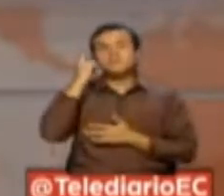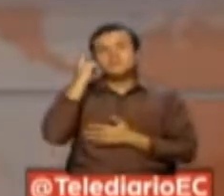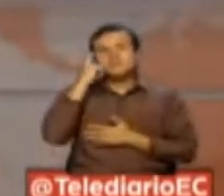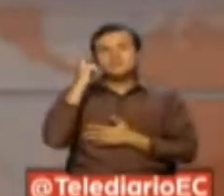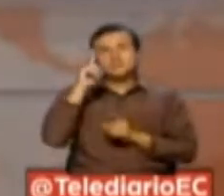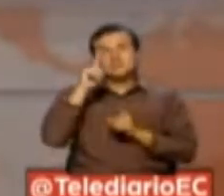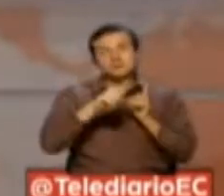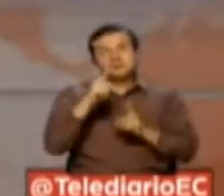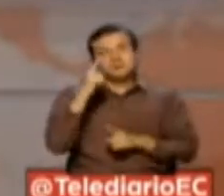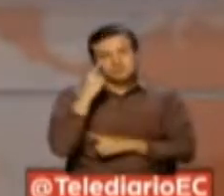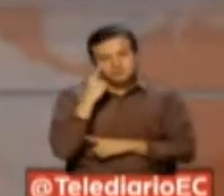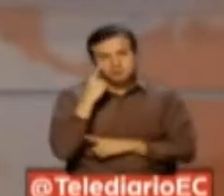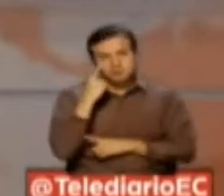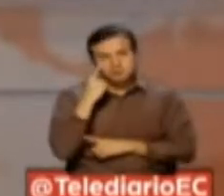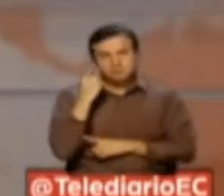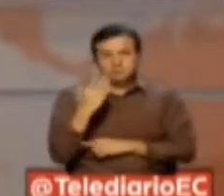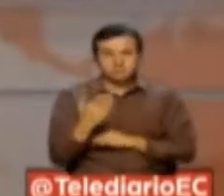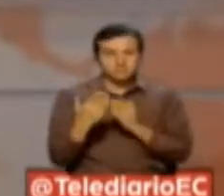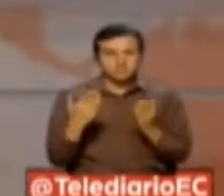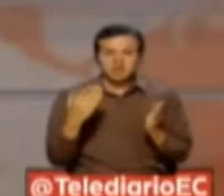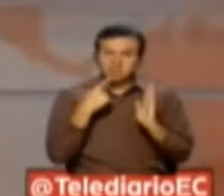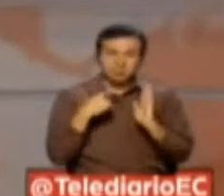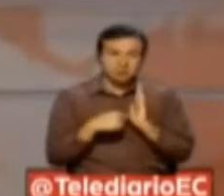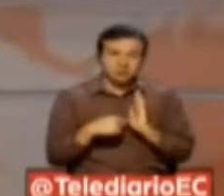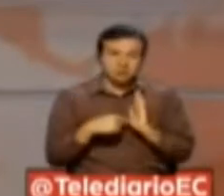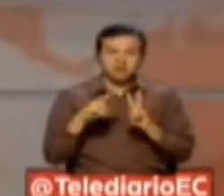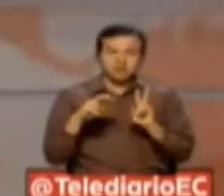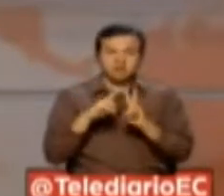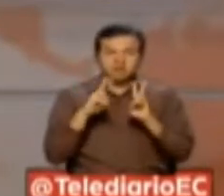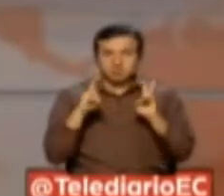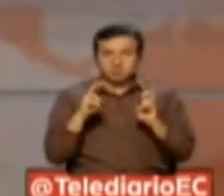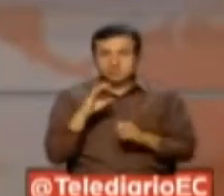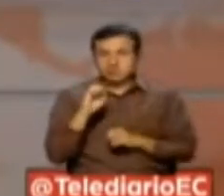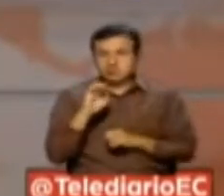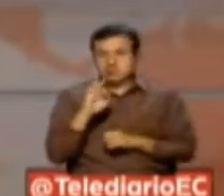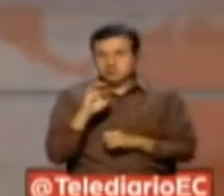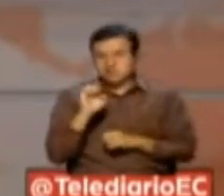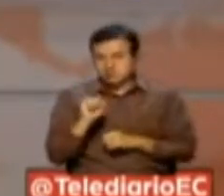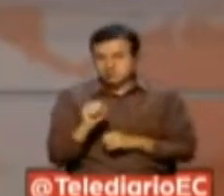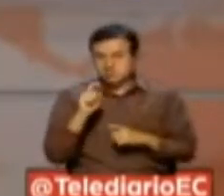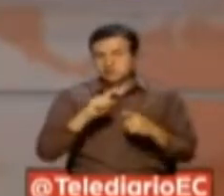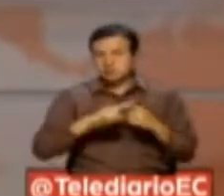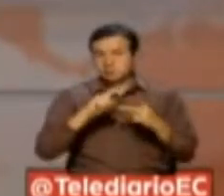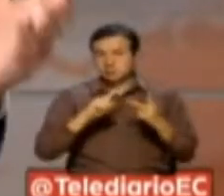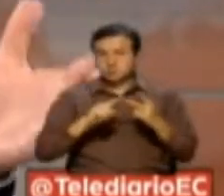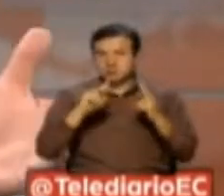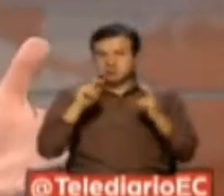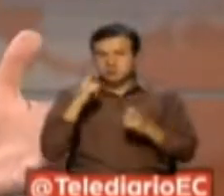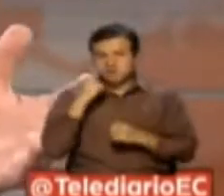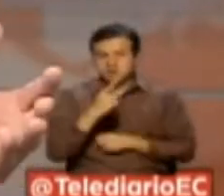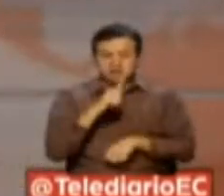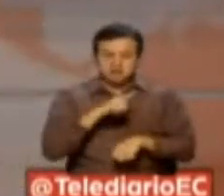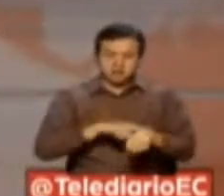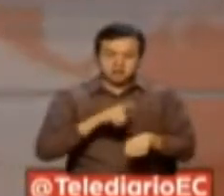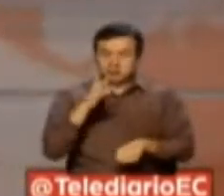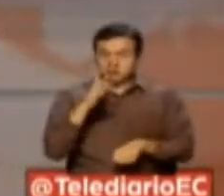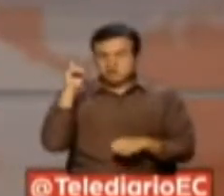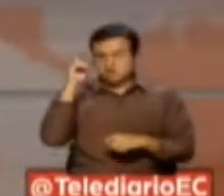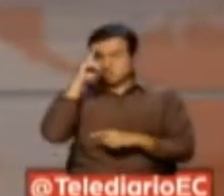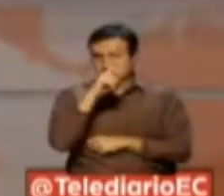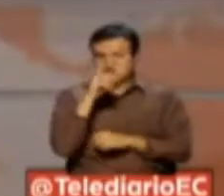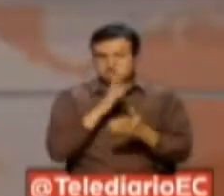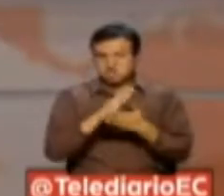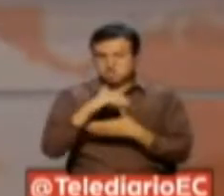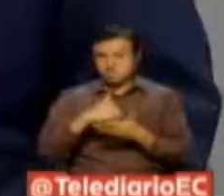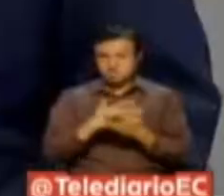exclusiones empresas por ejemplo el tema de los cetes y el tema y también porque no había tiempo fue difícil